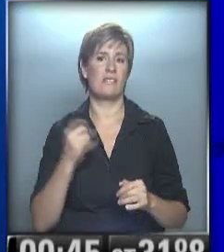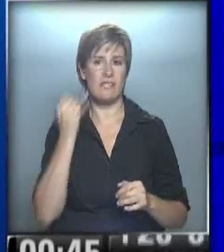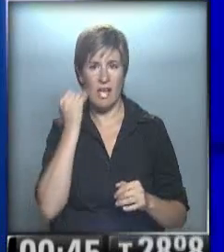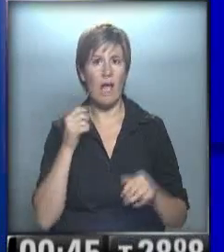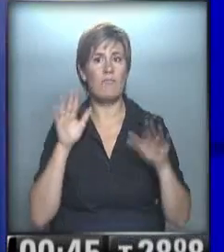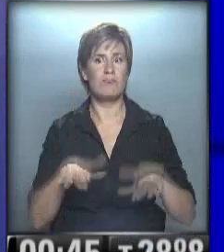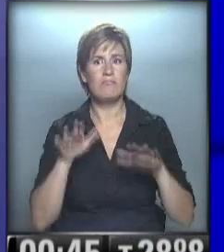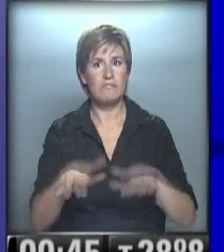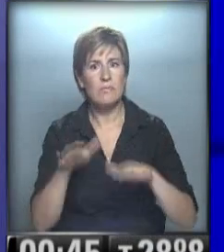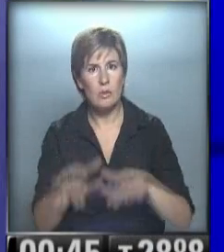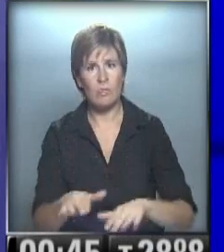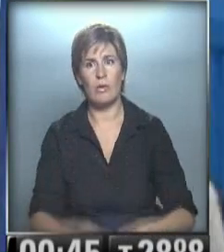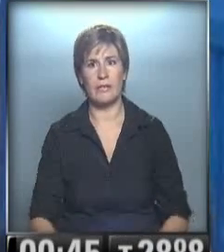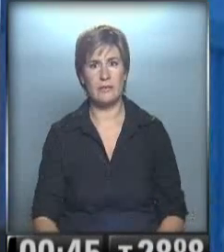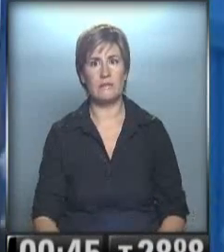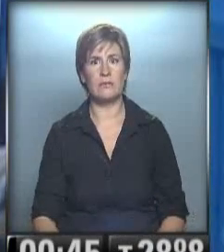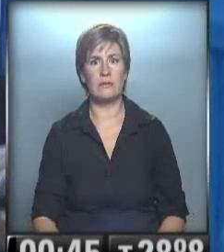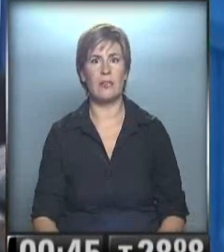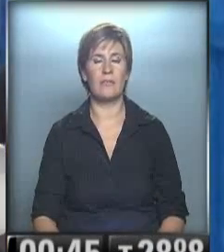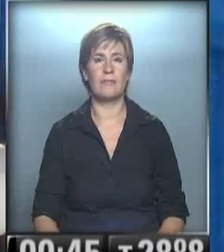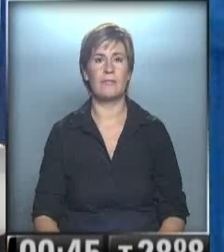saldo, 200 heridos.